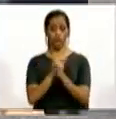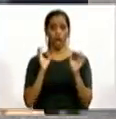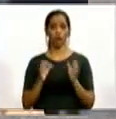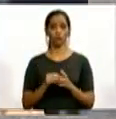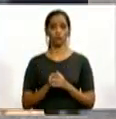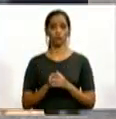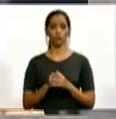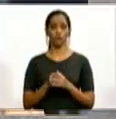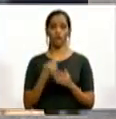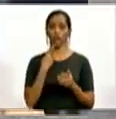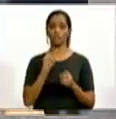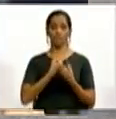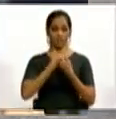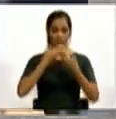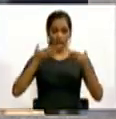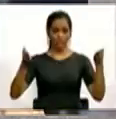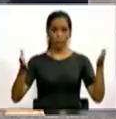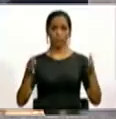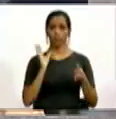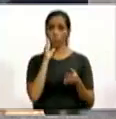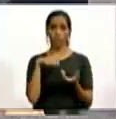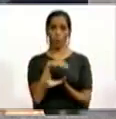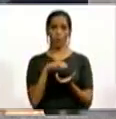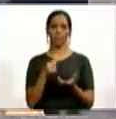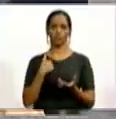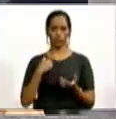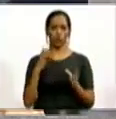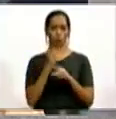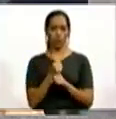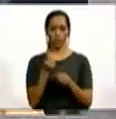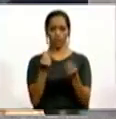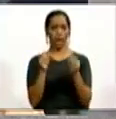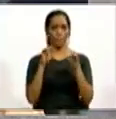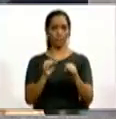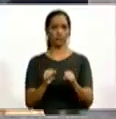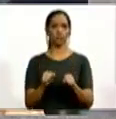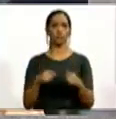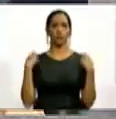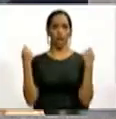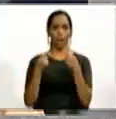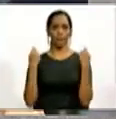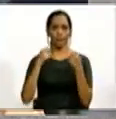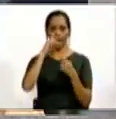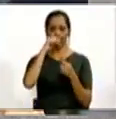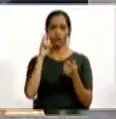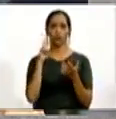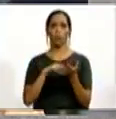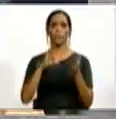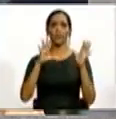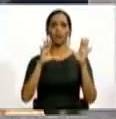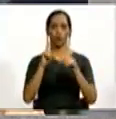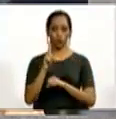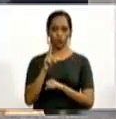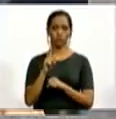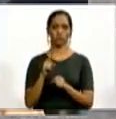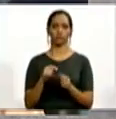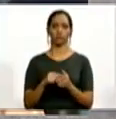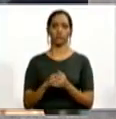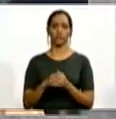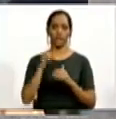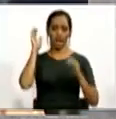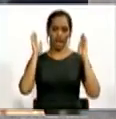es la que lo dice abiertamente, sí, que no tiene además problema en decir yo creo en el capitalismo. Sí. Su campaña en el año 2011, en la